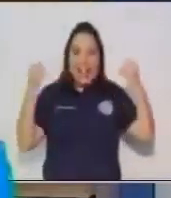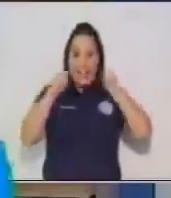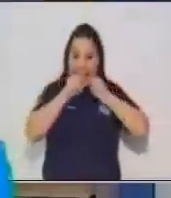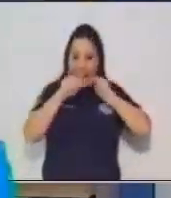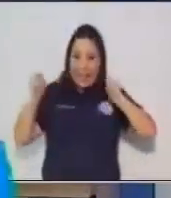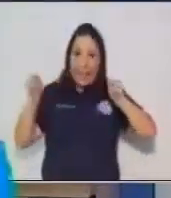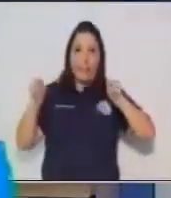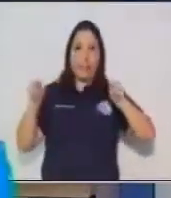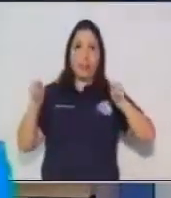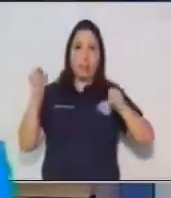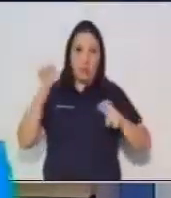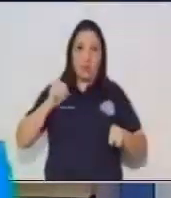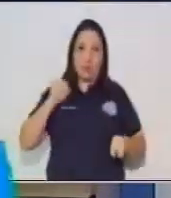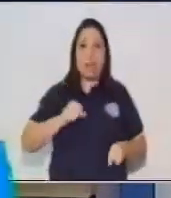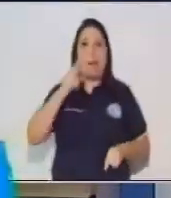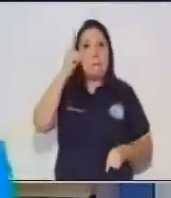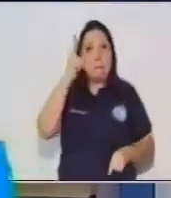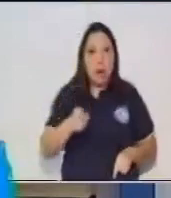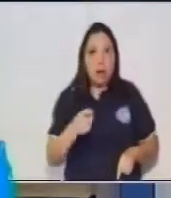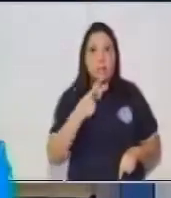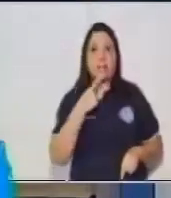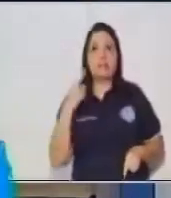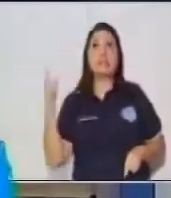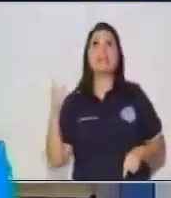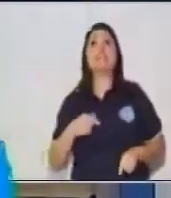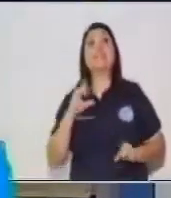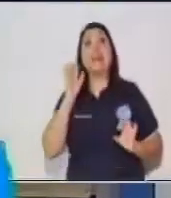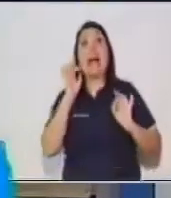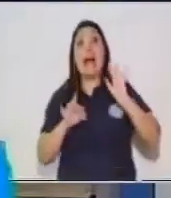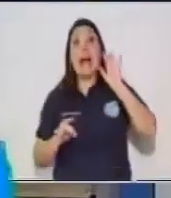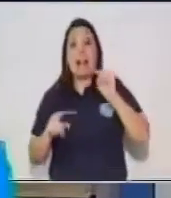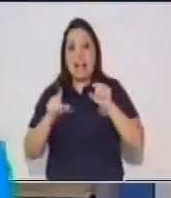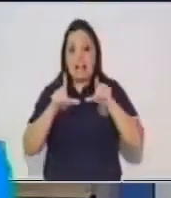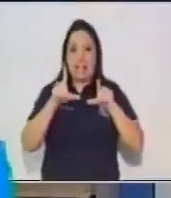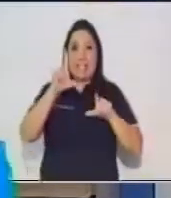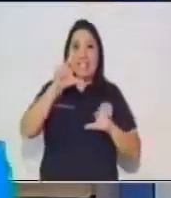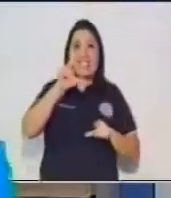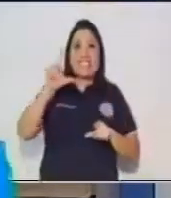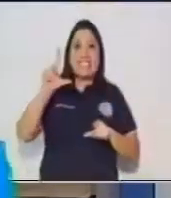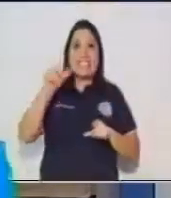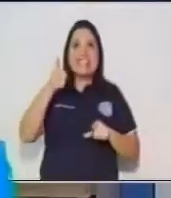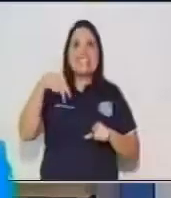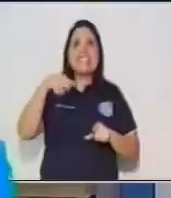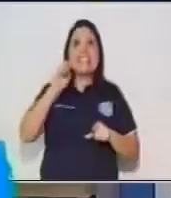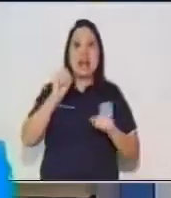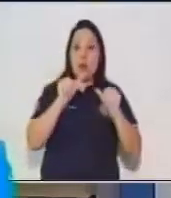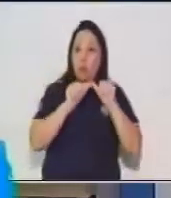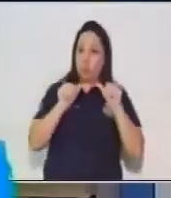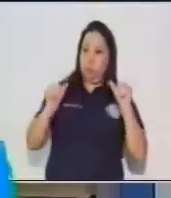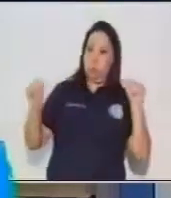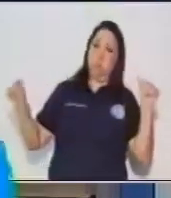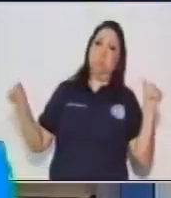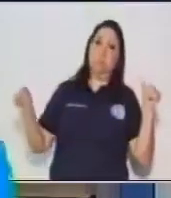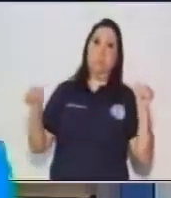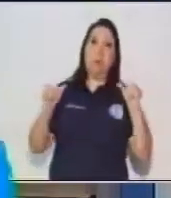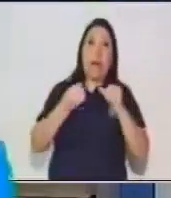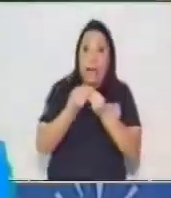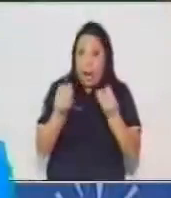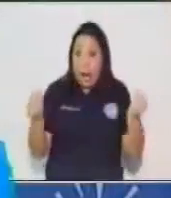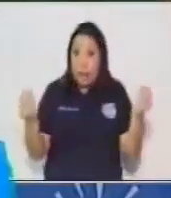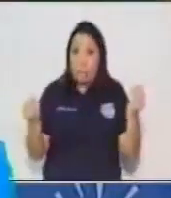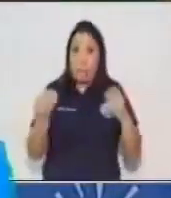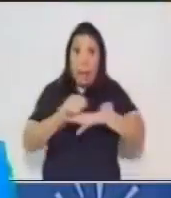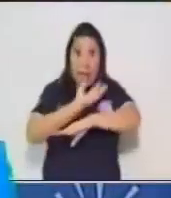Horizontal. Por eso hablamos a veces y decimos en la llanura. No nos referimos a que hay grama, sino